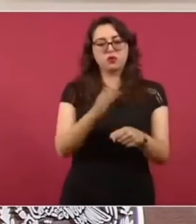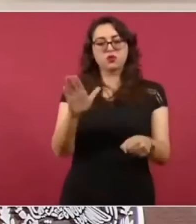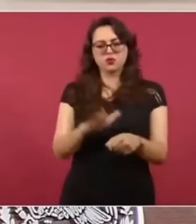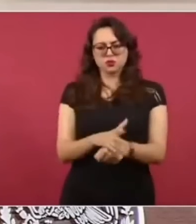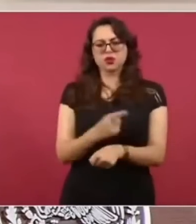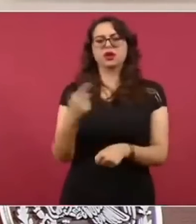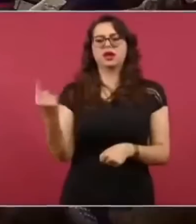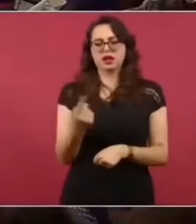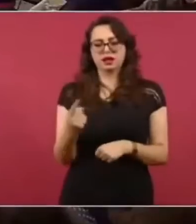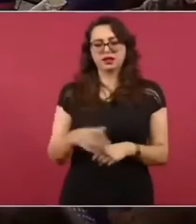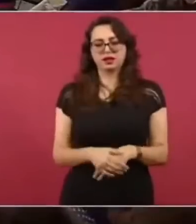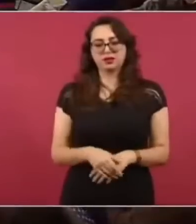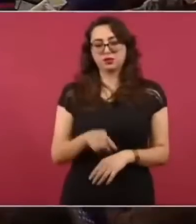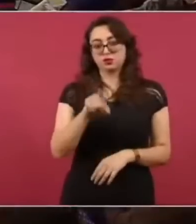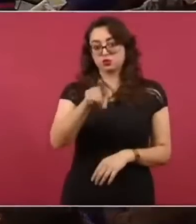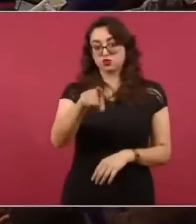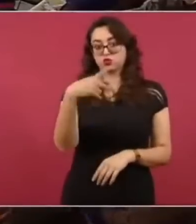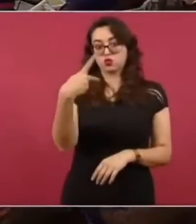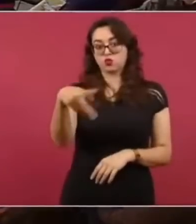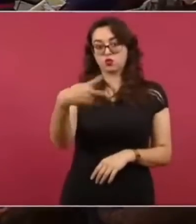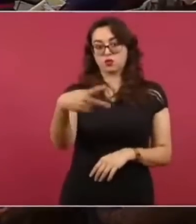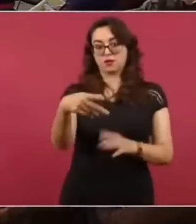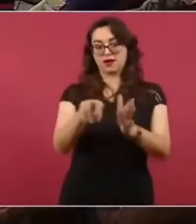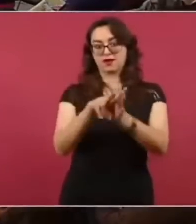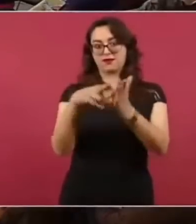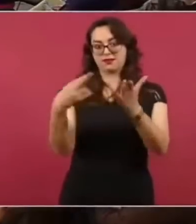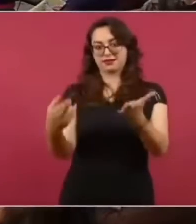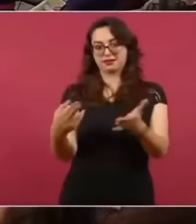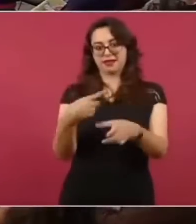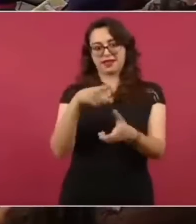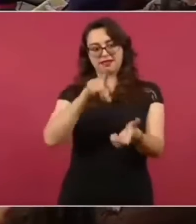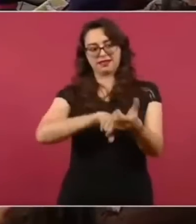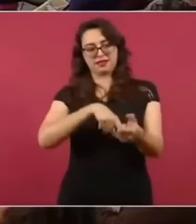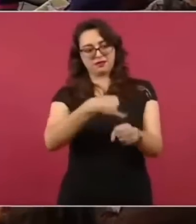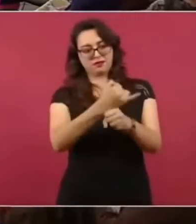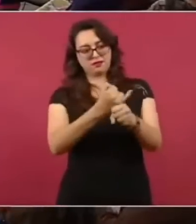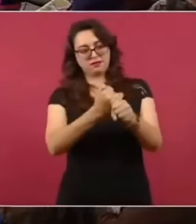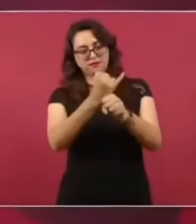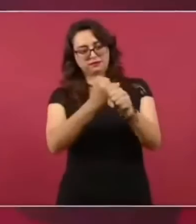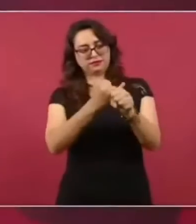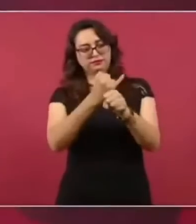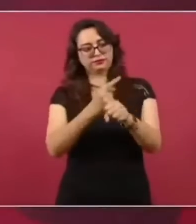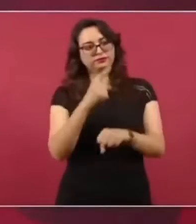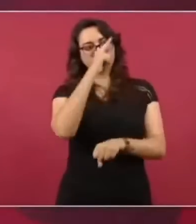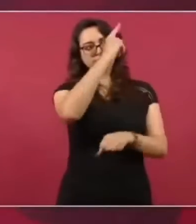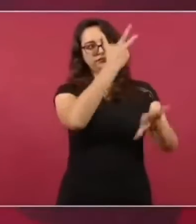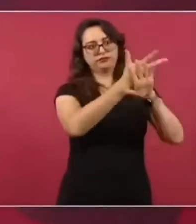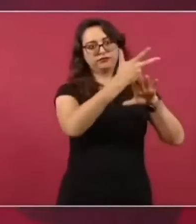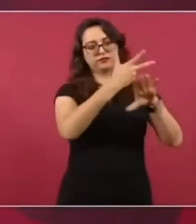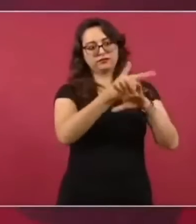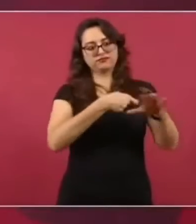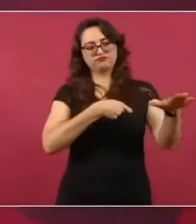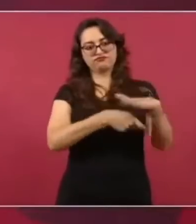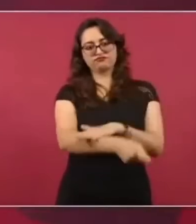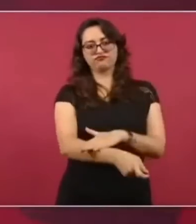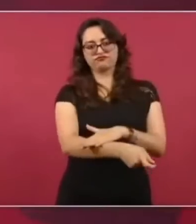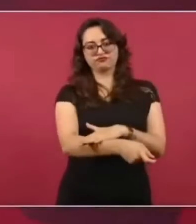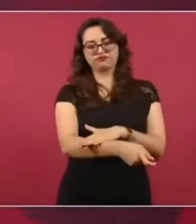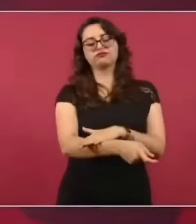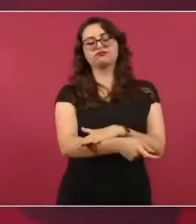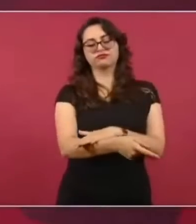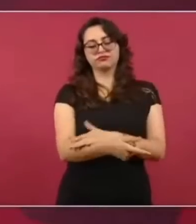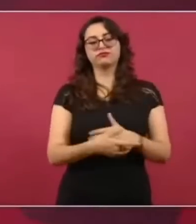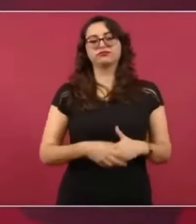hicieron la investigación del dinero que entrega el gobierno de Estados Unidos a este grupo.